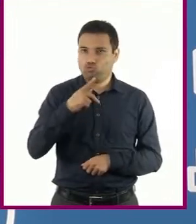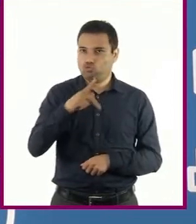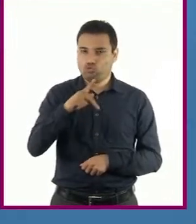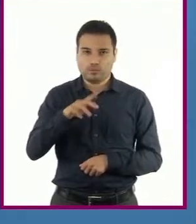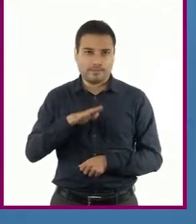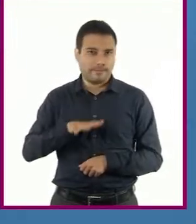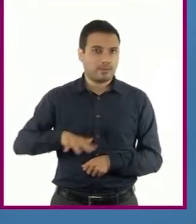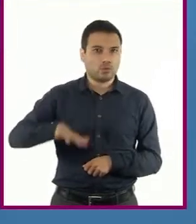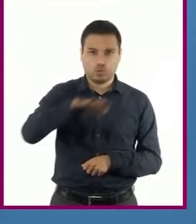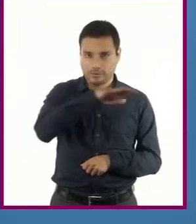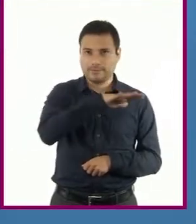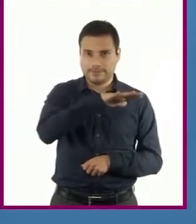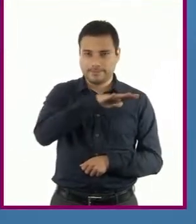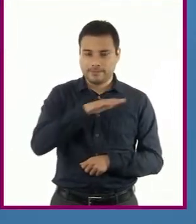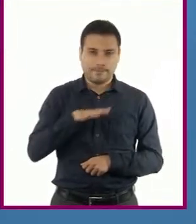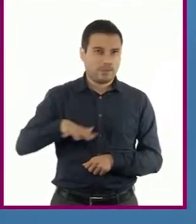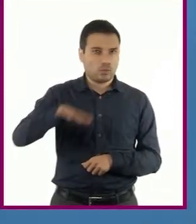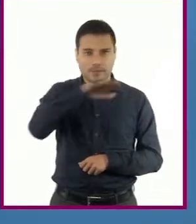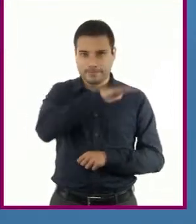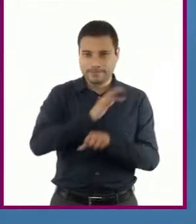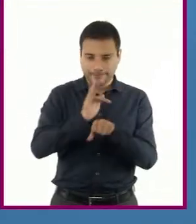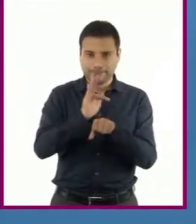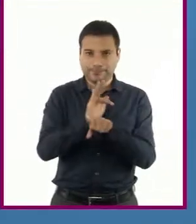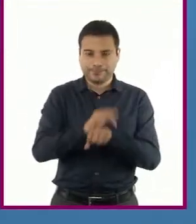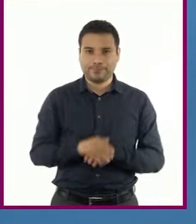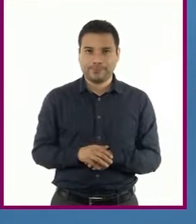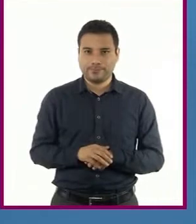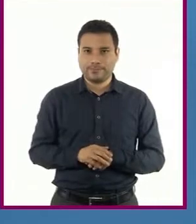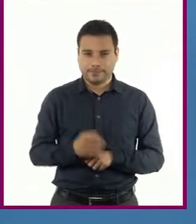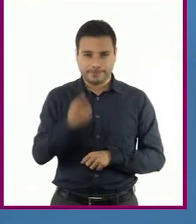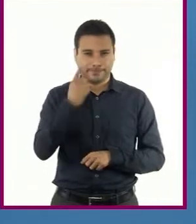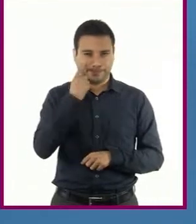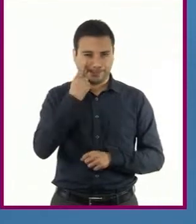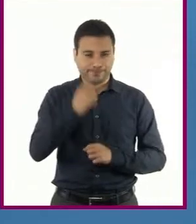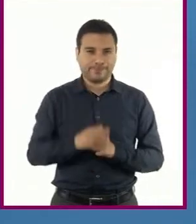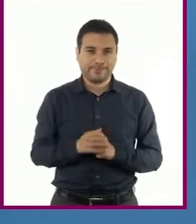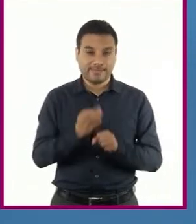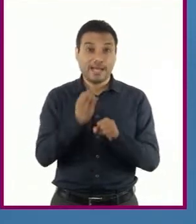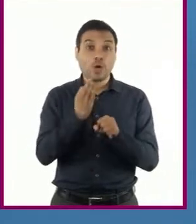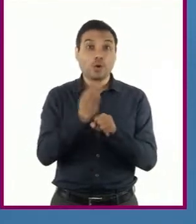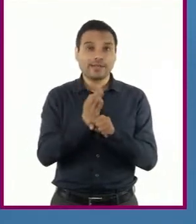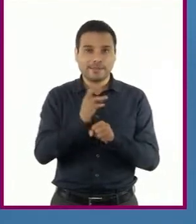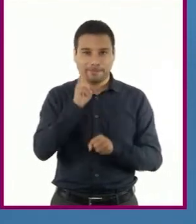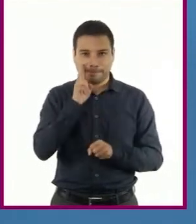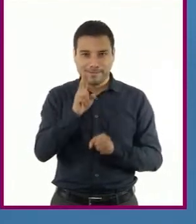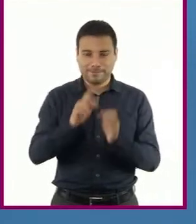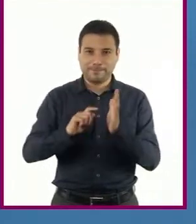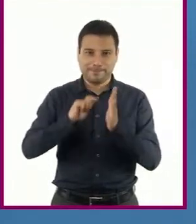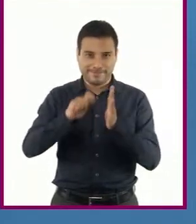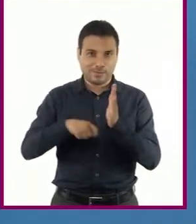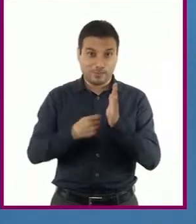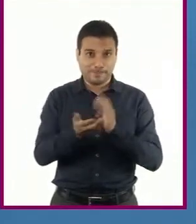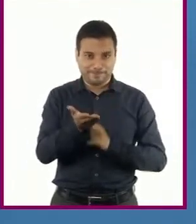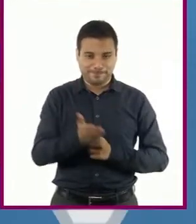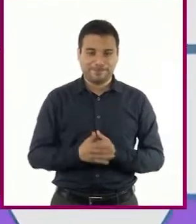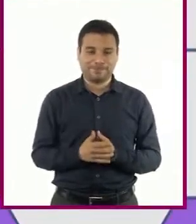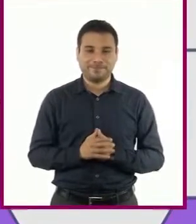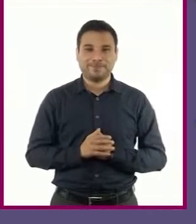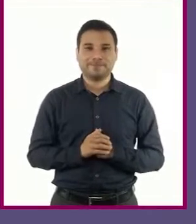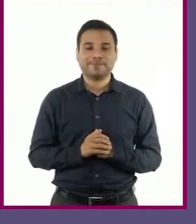el pueblo. Para profundizar un poco más, les invitamos a ver y escuchar el siguiente video.